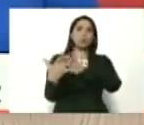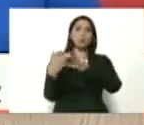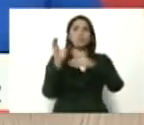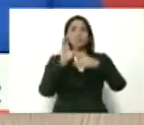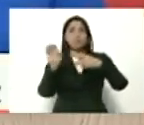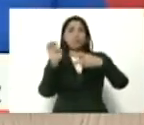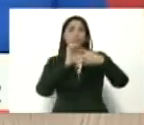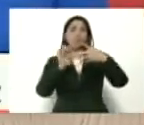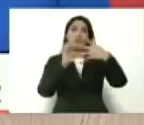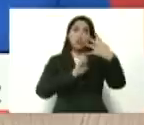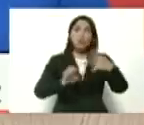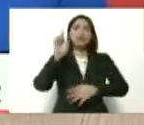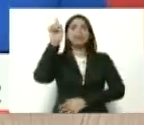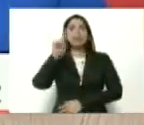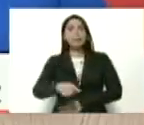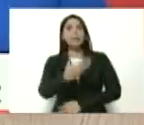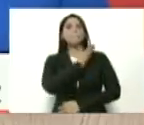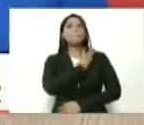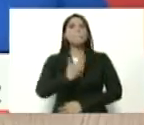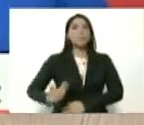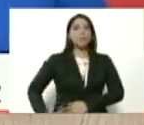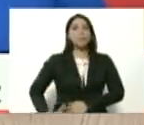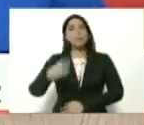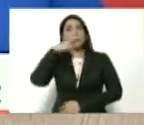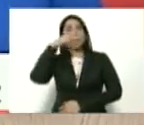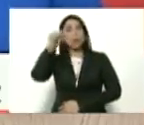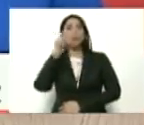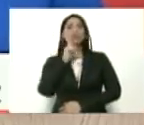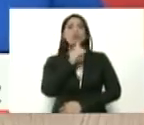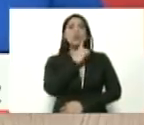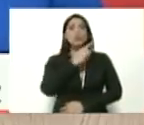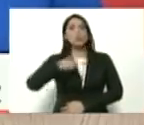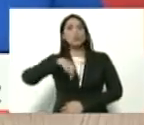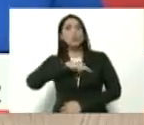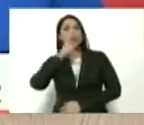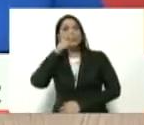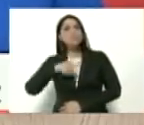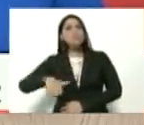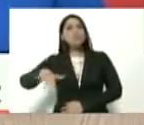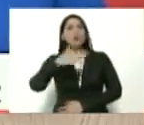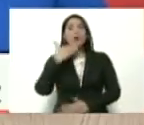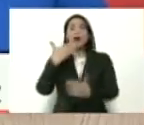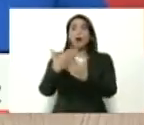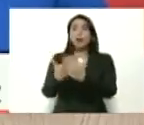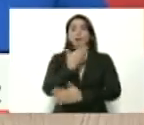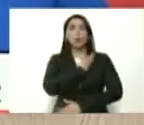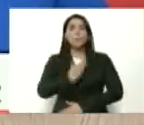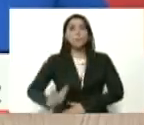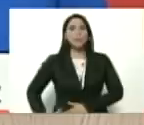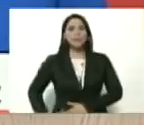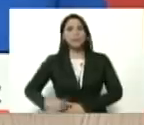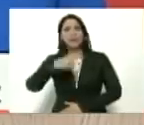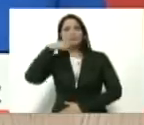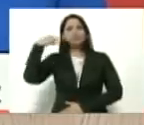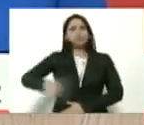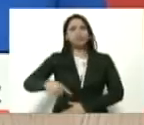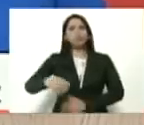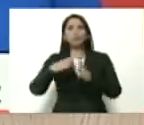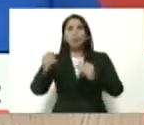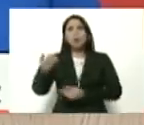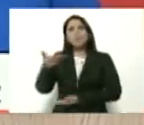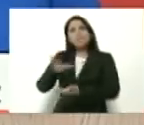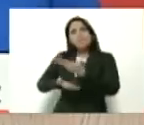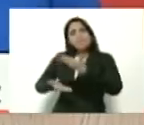estratégica. También el presidente Nicolás Maduro, en nombre de nuestro pueblo, agradeció al presidente Putin toda la cooperación que nos